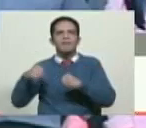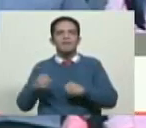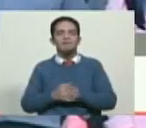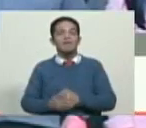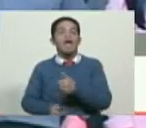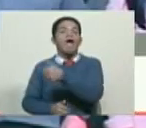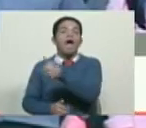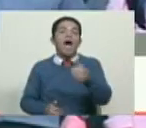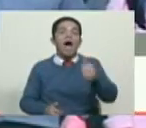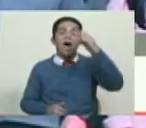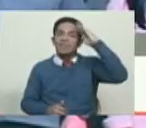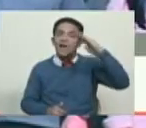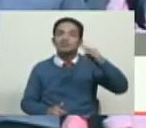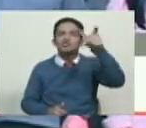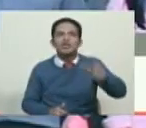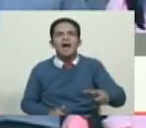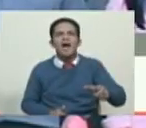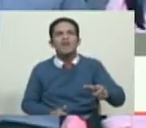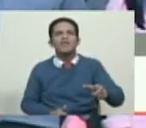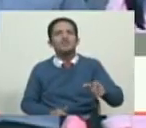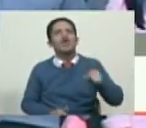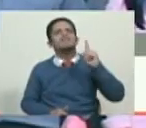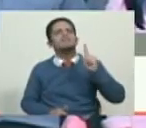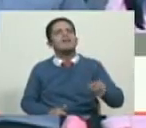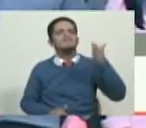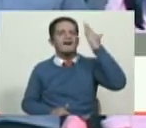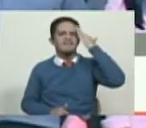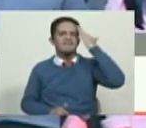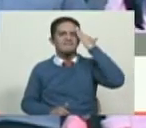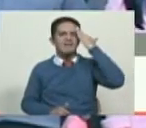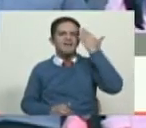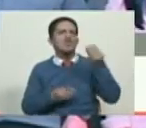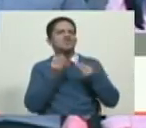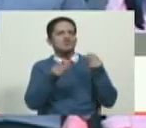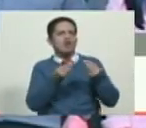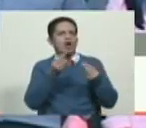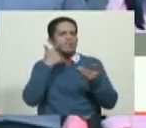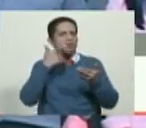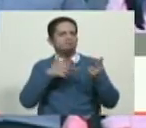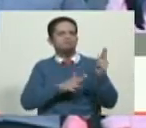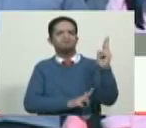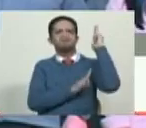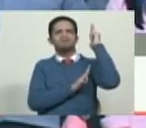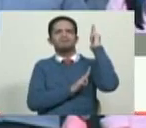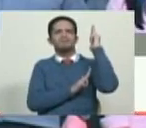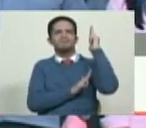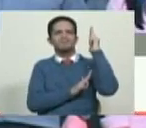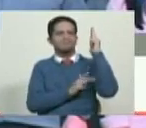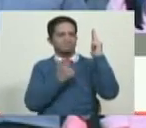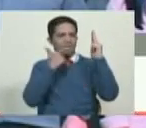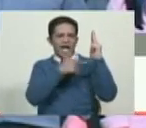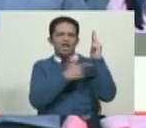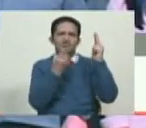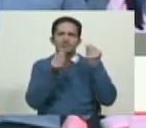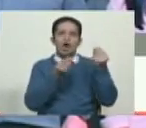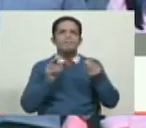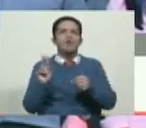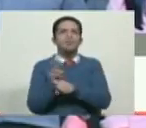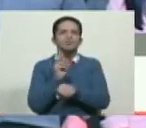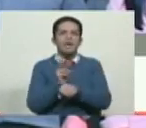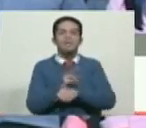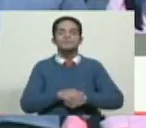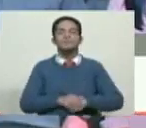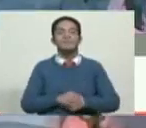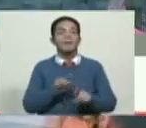soldado debe saber operar su sistema de armas, pero cada soldado debe tener los conceptos